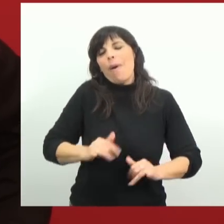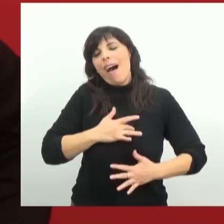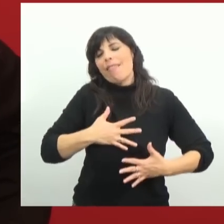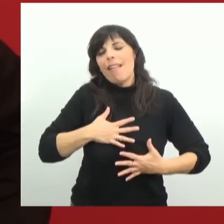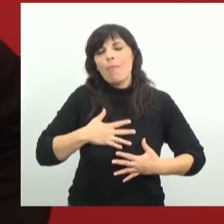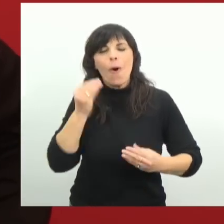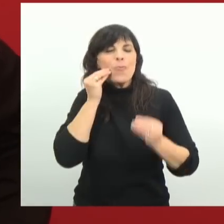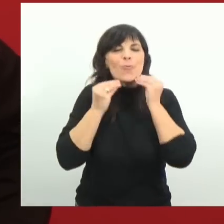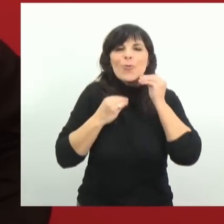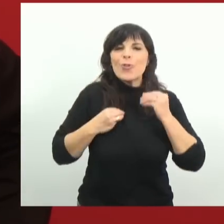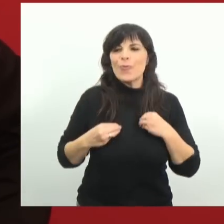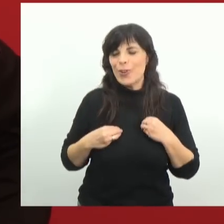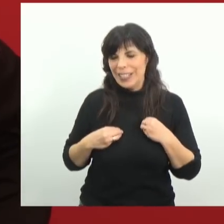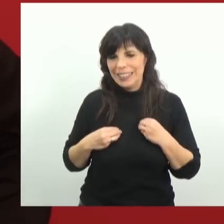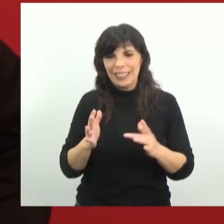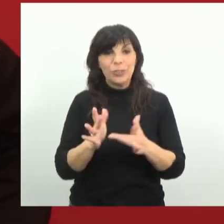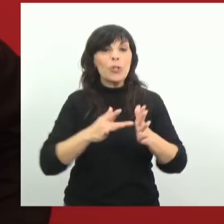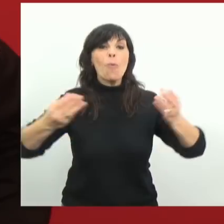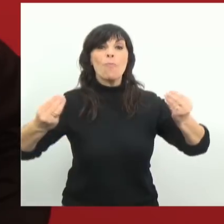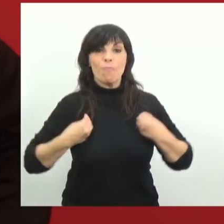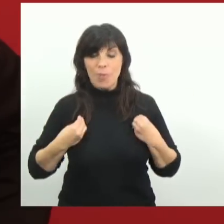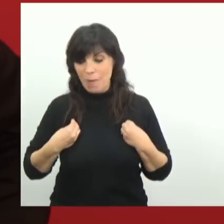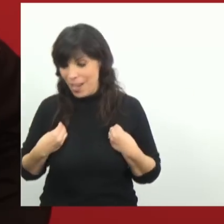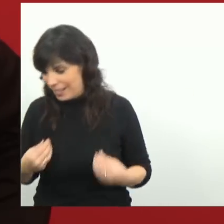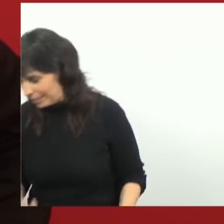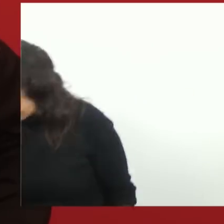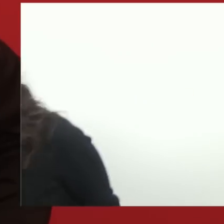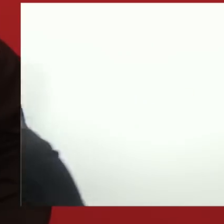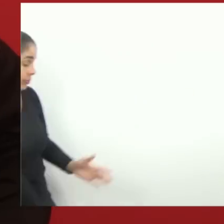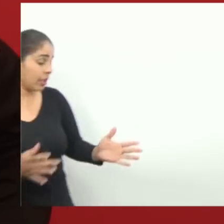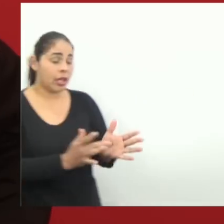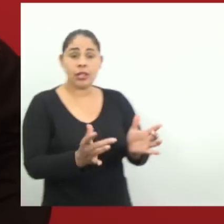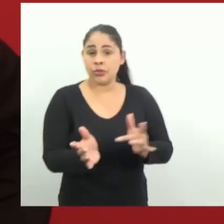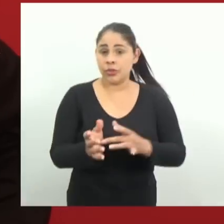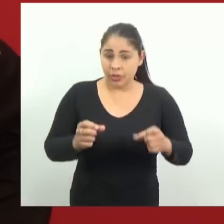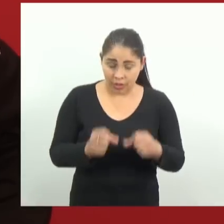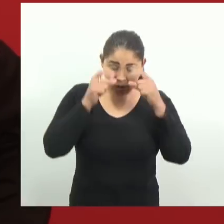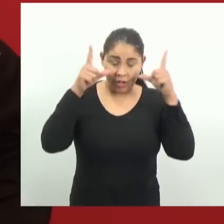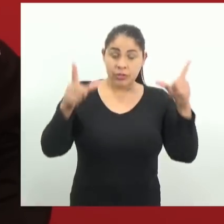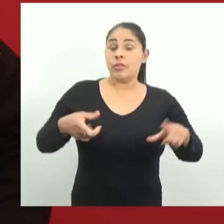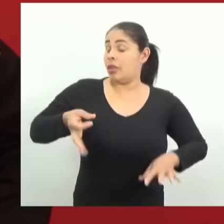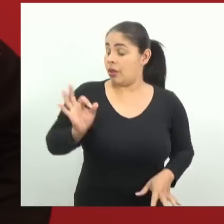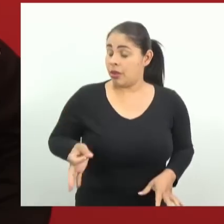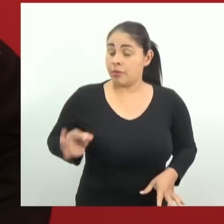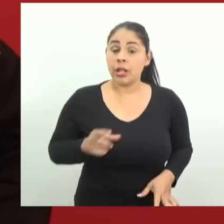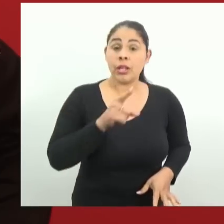cariño. Jesucristo vive. Él ha resucitado de verdad y tú puedes vivir con Él.